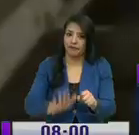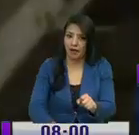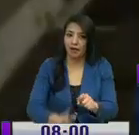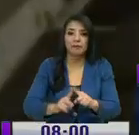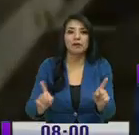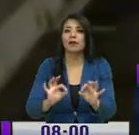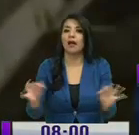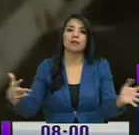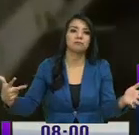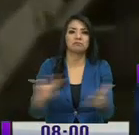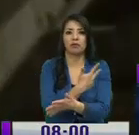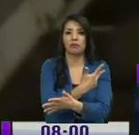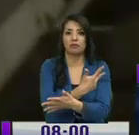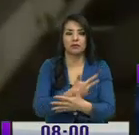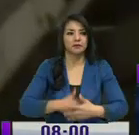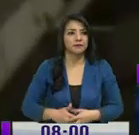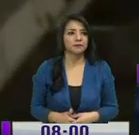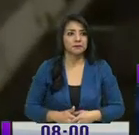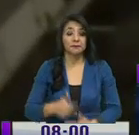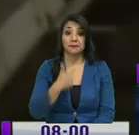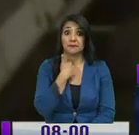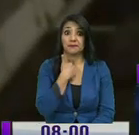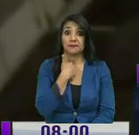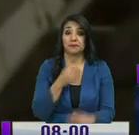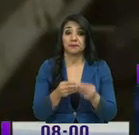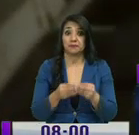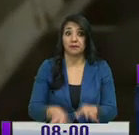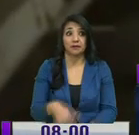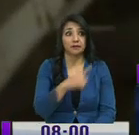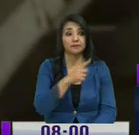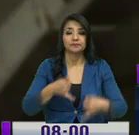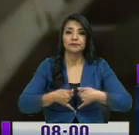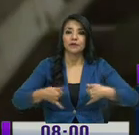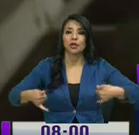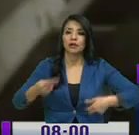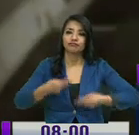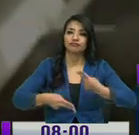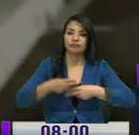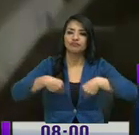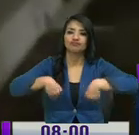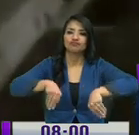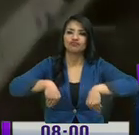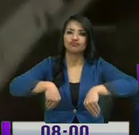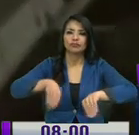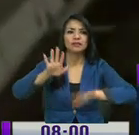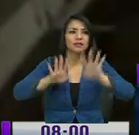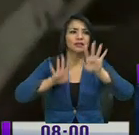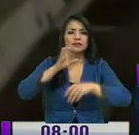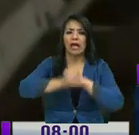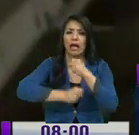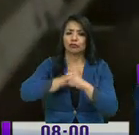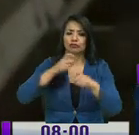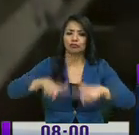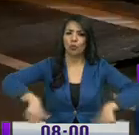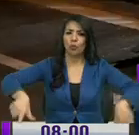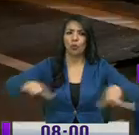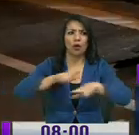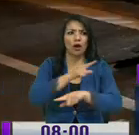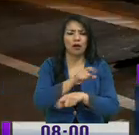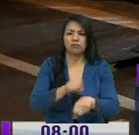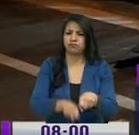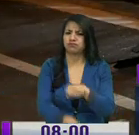no. Las consecuencias del choque fueron grandes. El local que ha funcionado como mini market por alrededor de 15 años en este sector